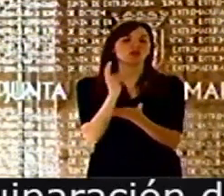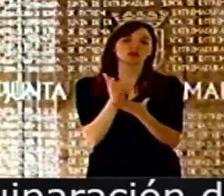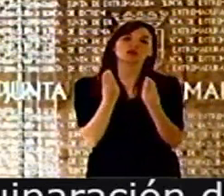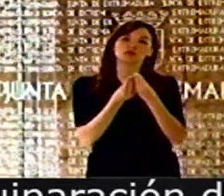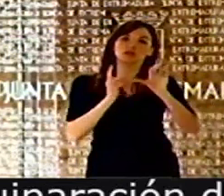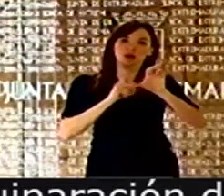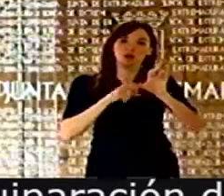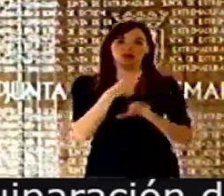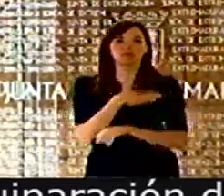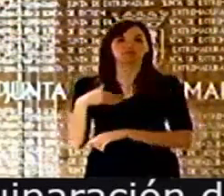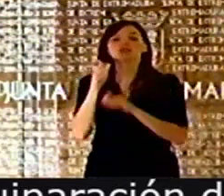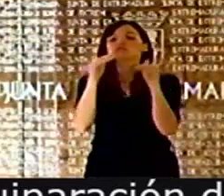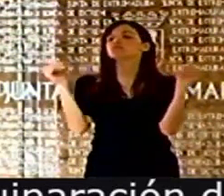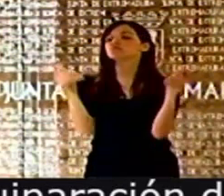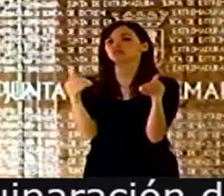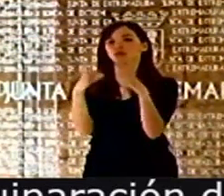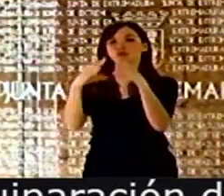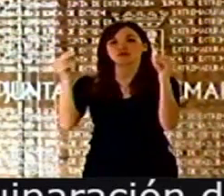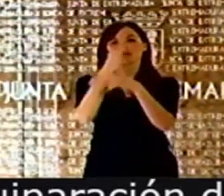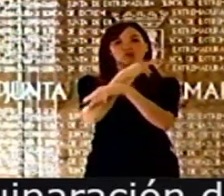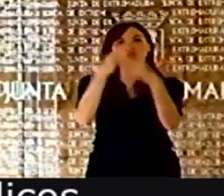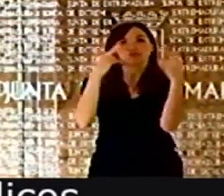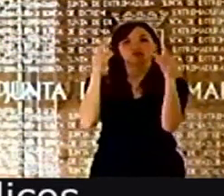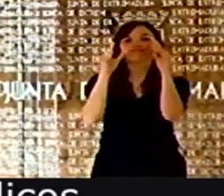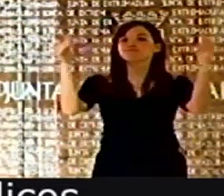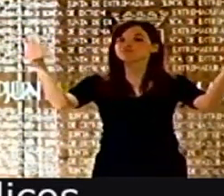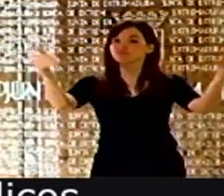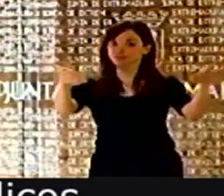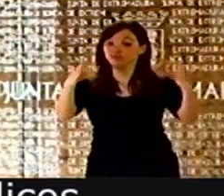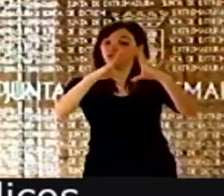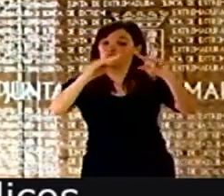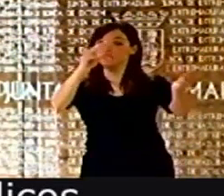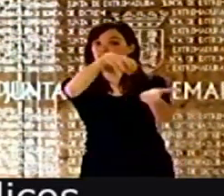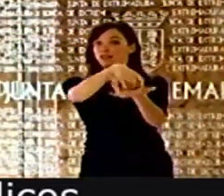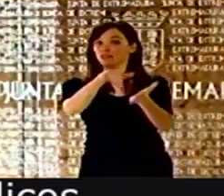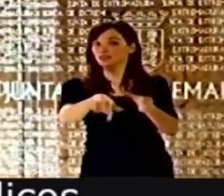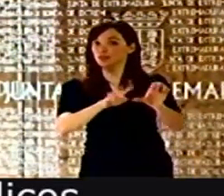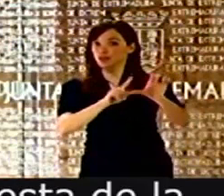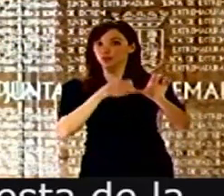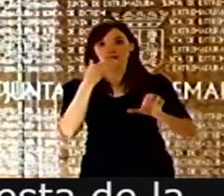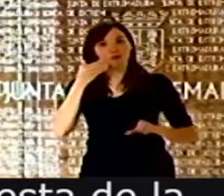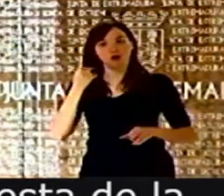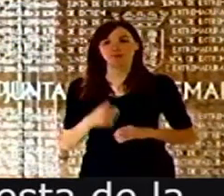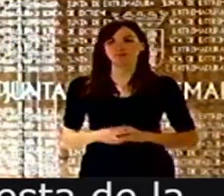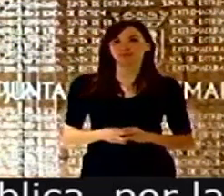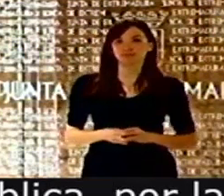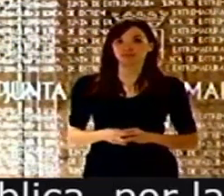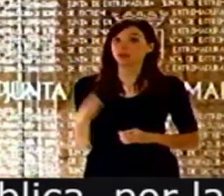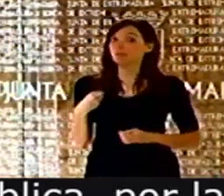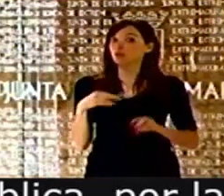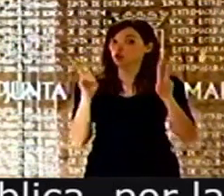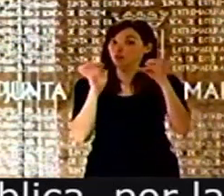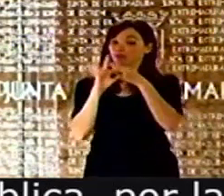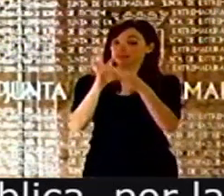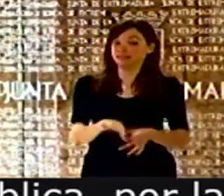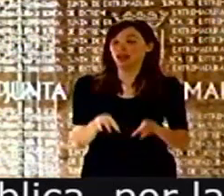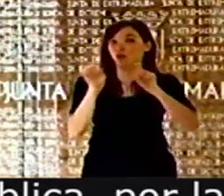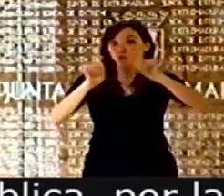de Extremadura por nuestra universidad pública, por la Universidad de Extremadura. No me voy de la educación